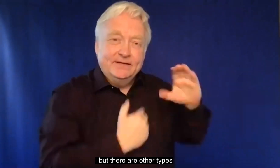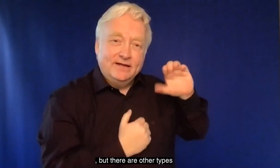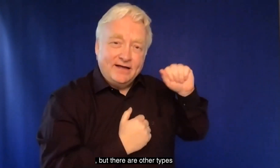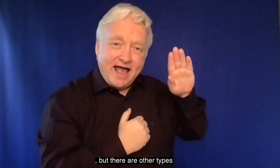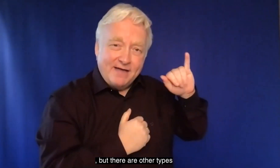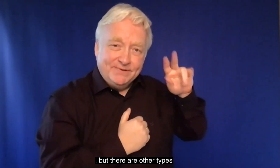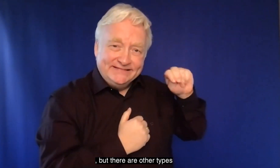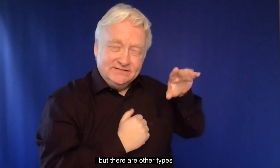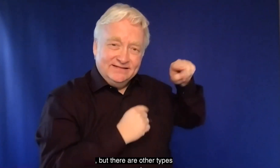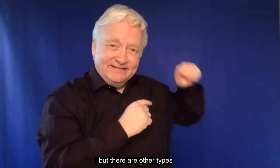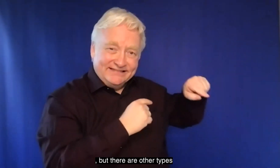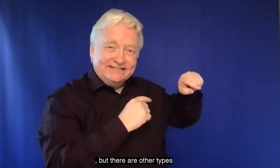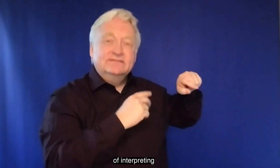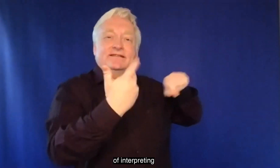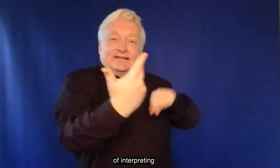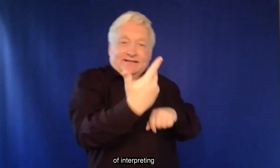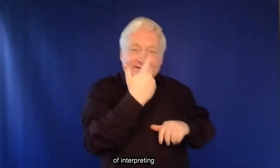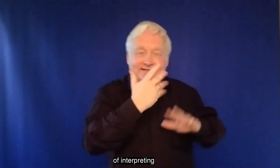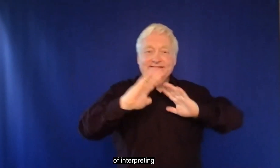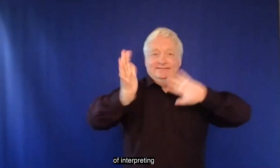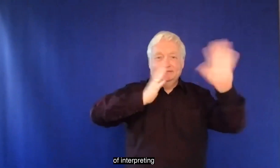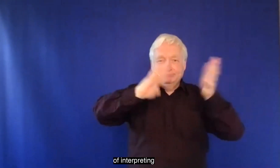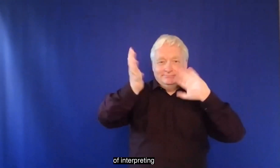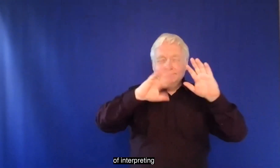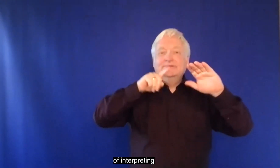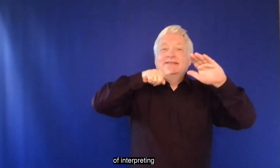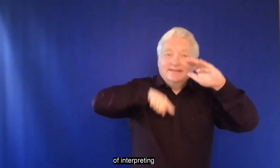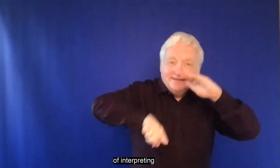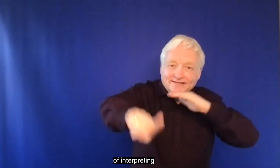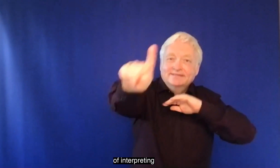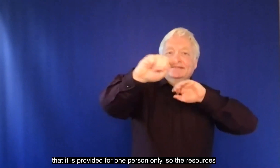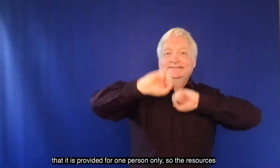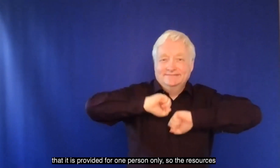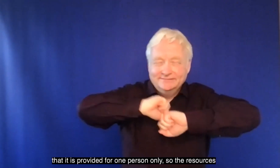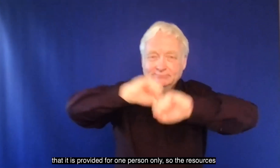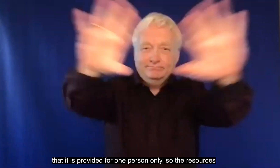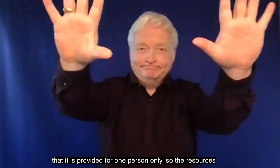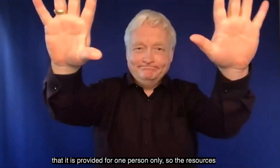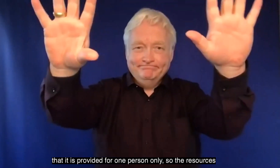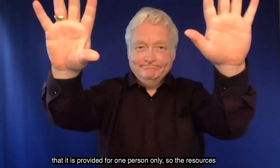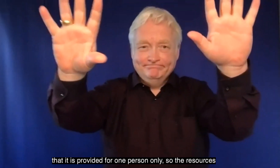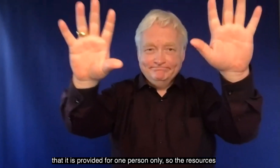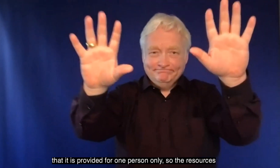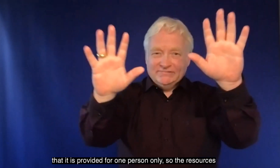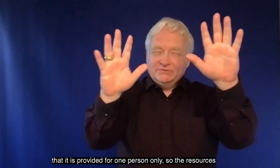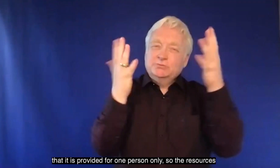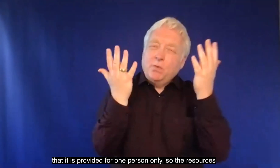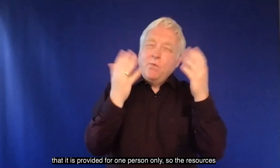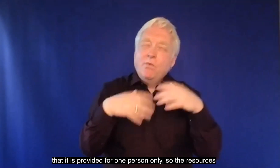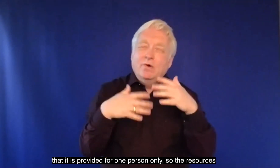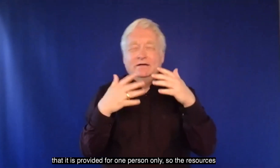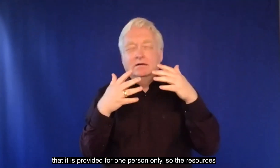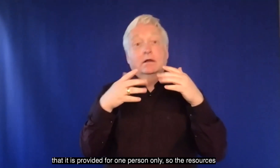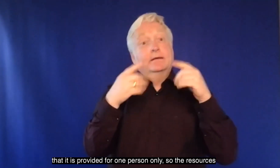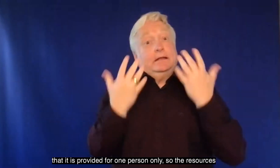persona. Entonces, los recursos tecnológicos que utilizamos son diferentes cuando estamos interpretando en cabina o ahora mismo cuando